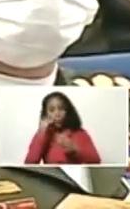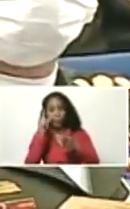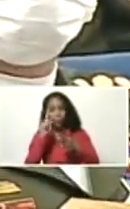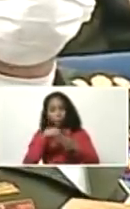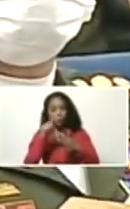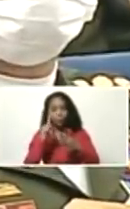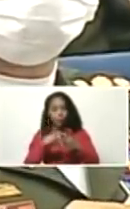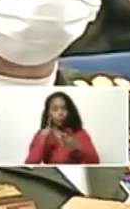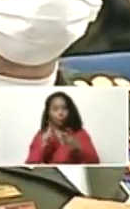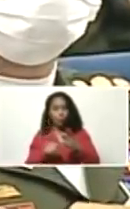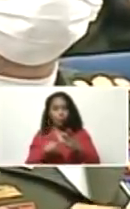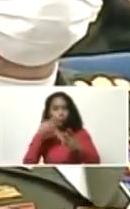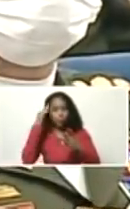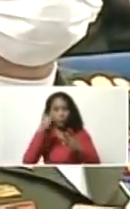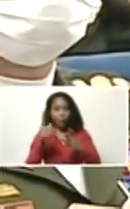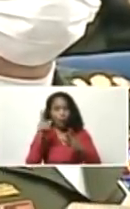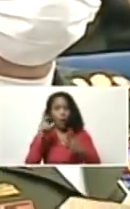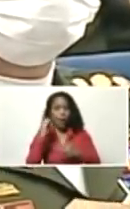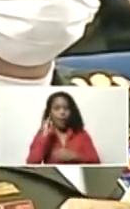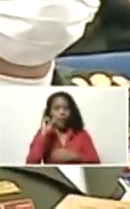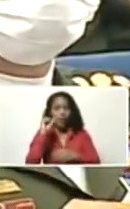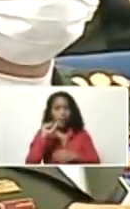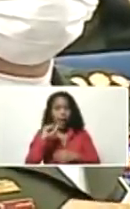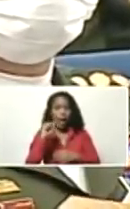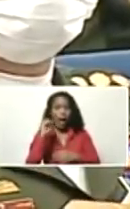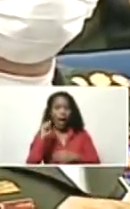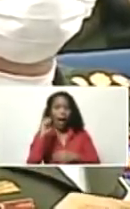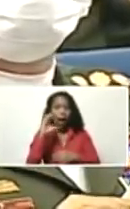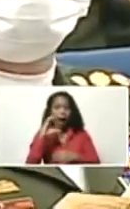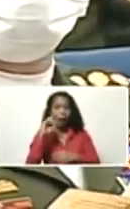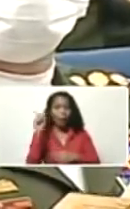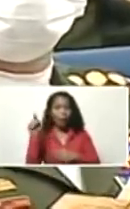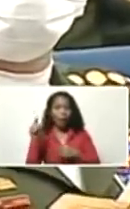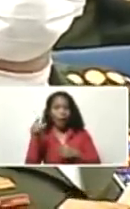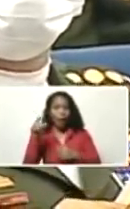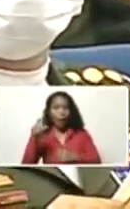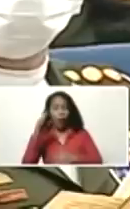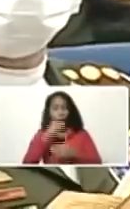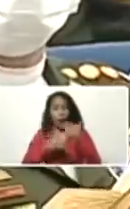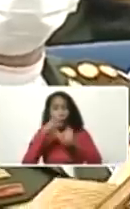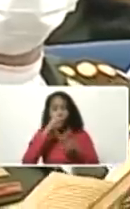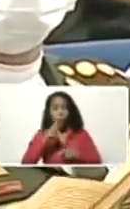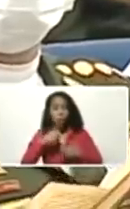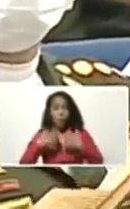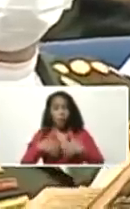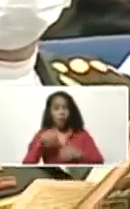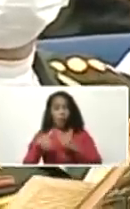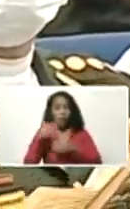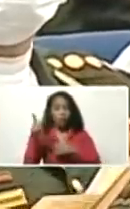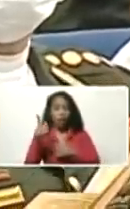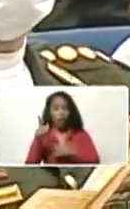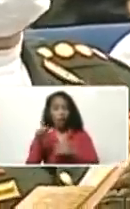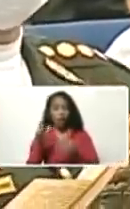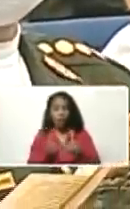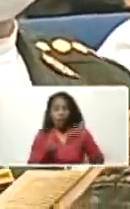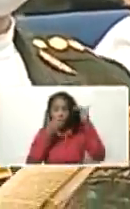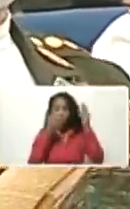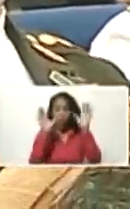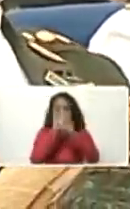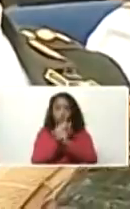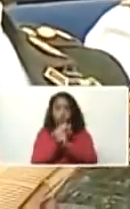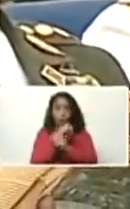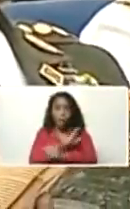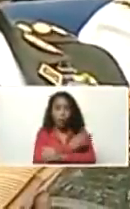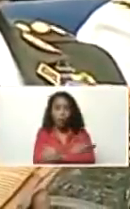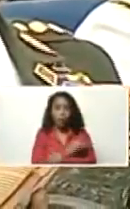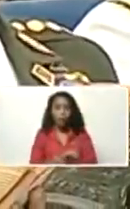el paramilitar Isaac Pérez Recao y altos ejecutivos de bancos y empresas extranjeras, asaltantes nocturnos del poder.